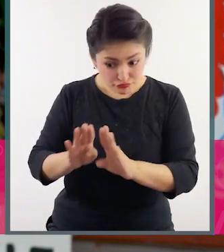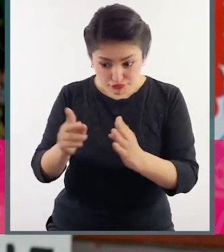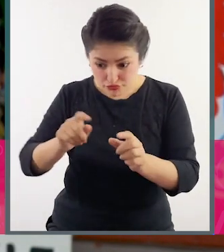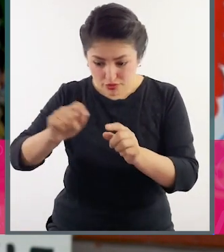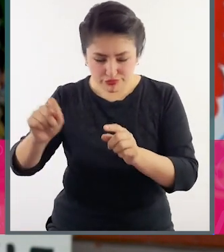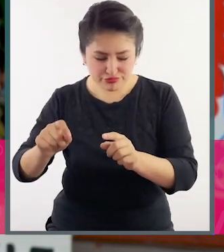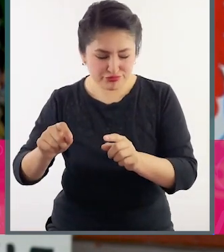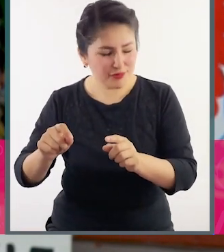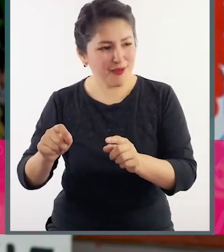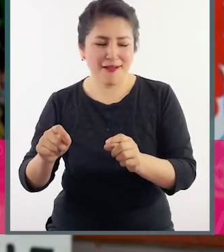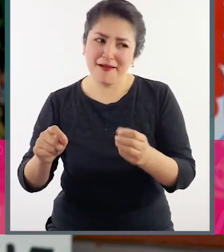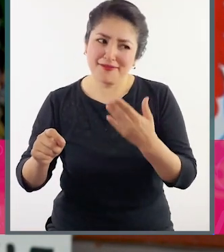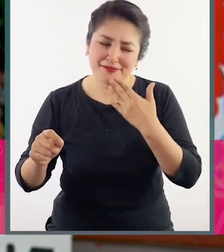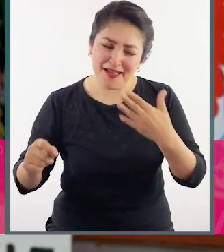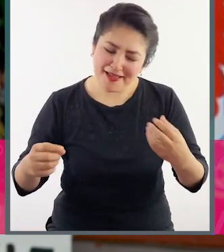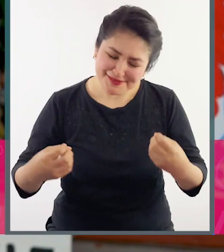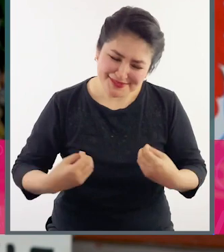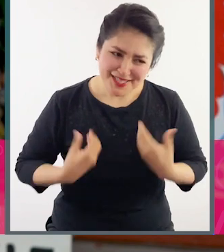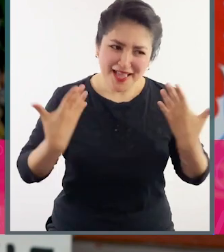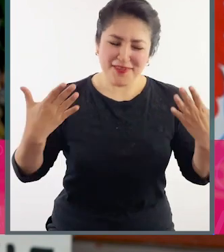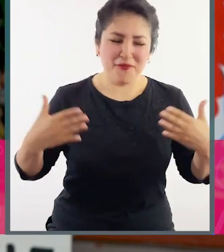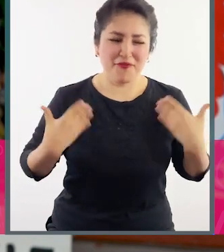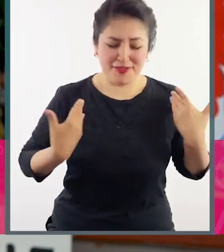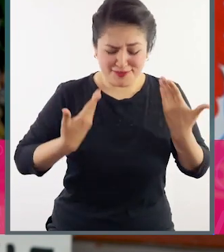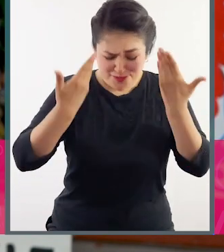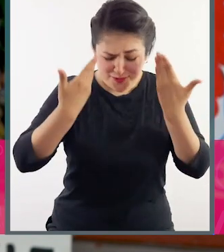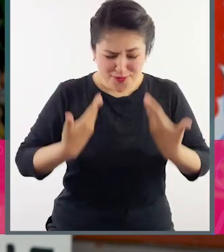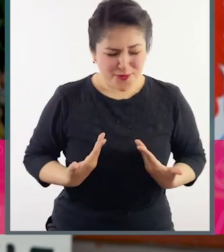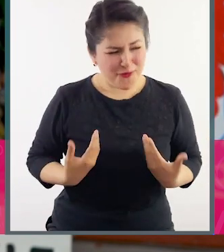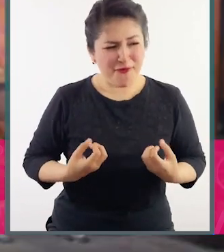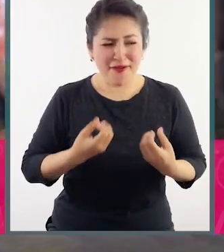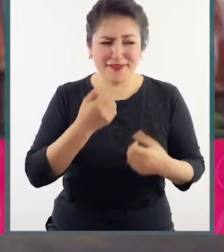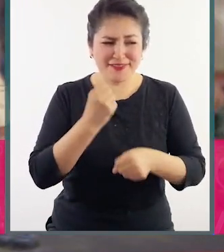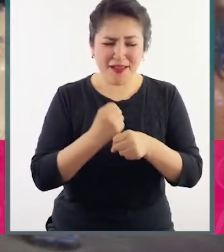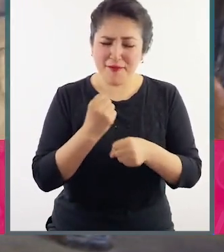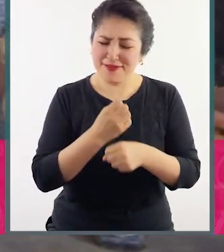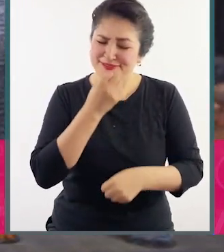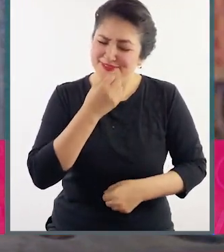nosotros estamos felices, yo personalmente, a dotar el trabajo.